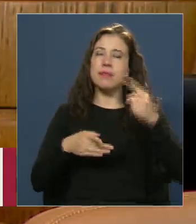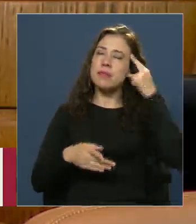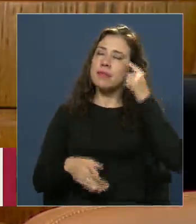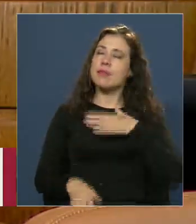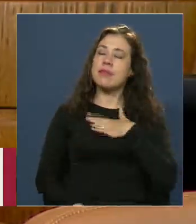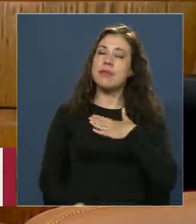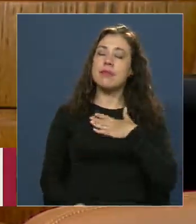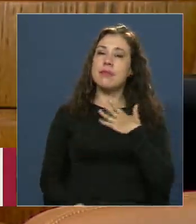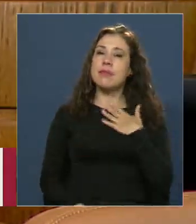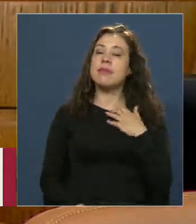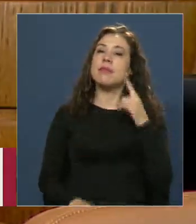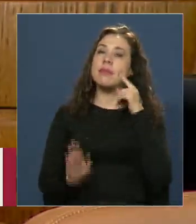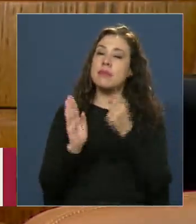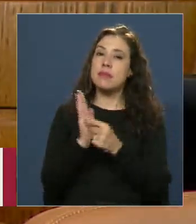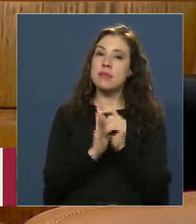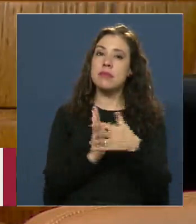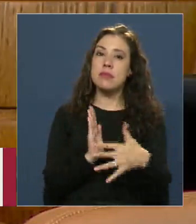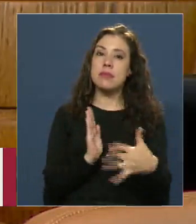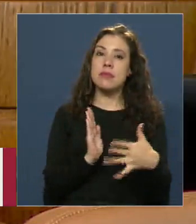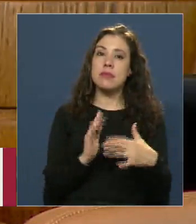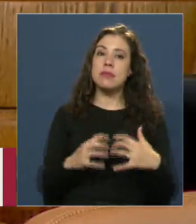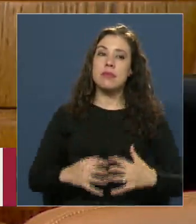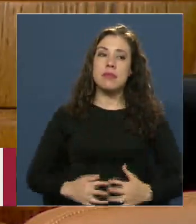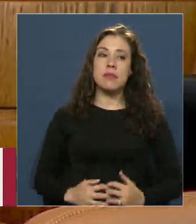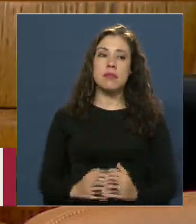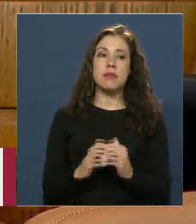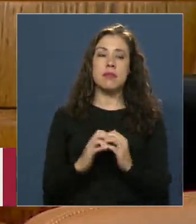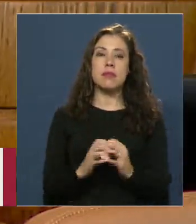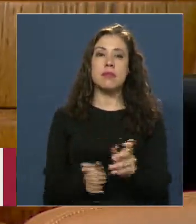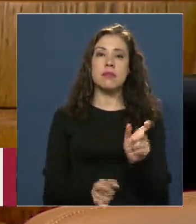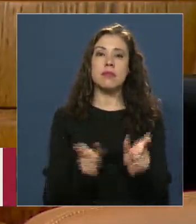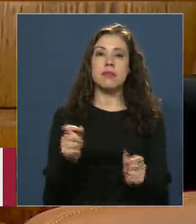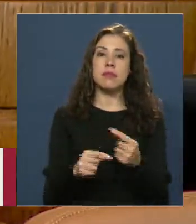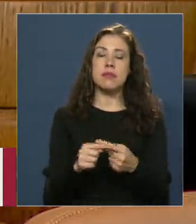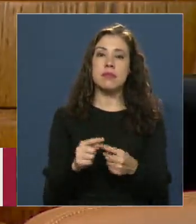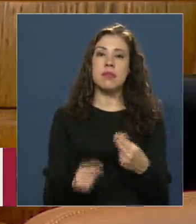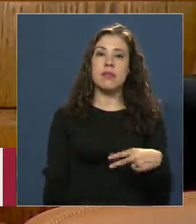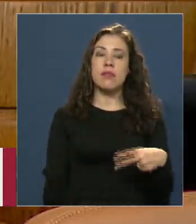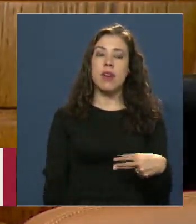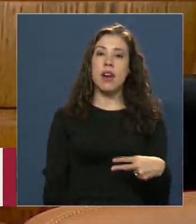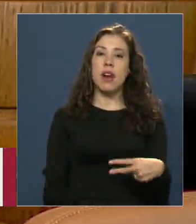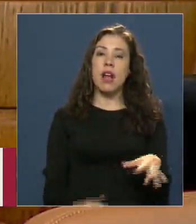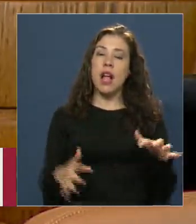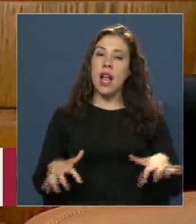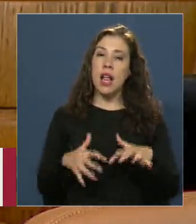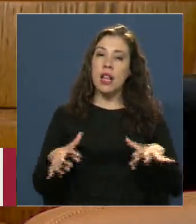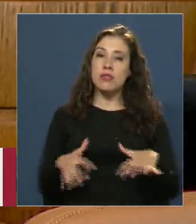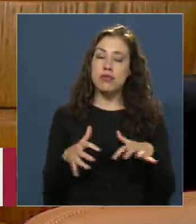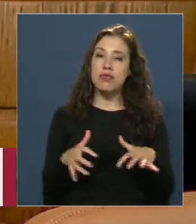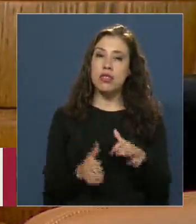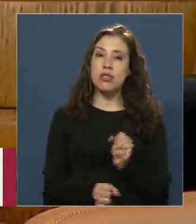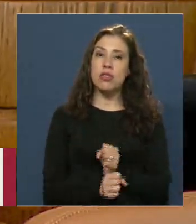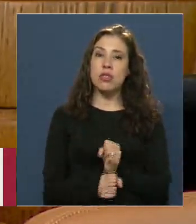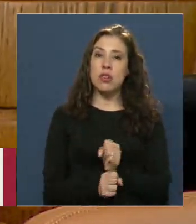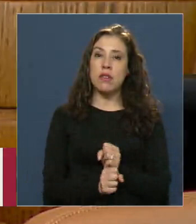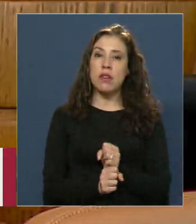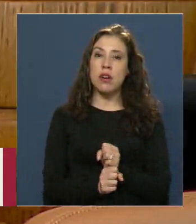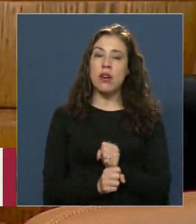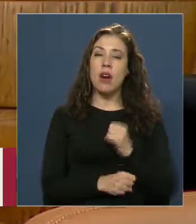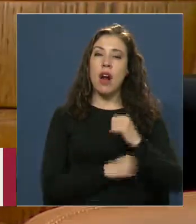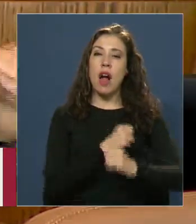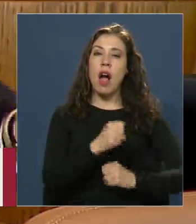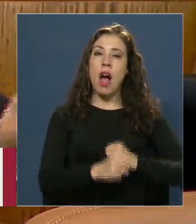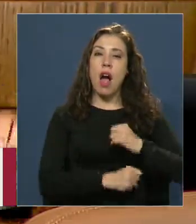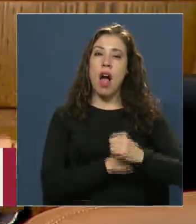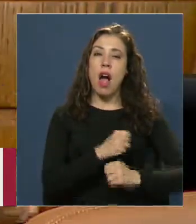propuesto reconocer, priorizar y fortalecer a la clase media, valorando su enorme esfuerzo, mérito y trabajo que por años